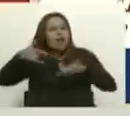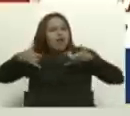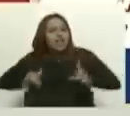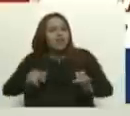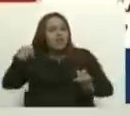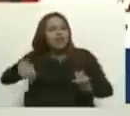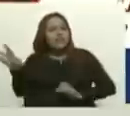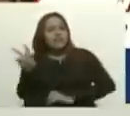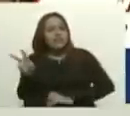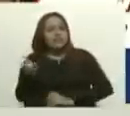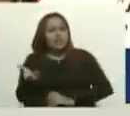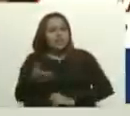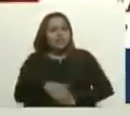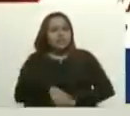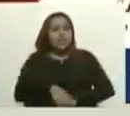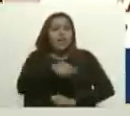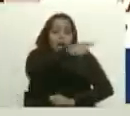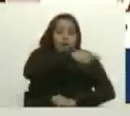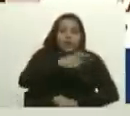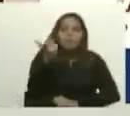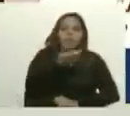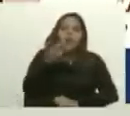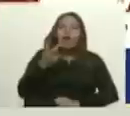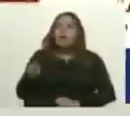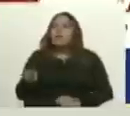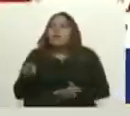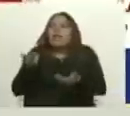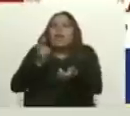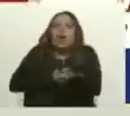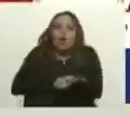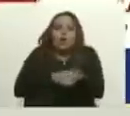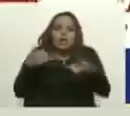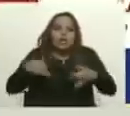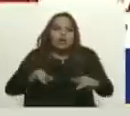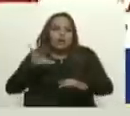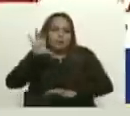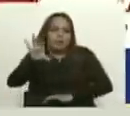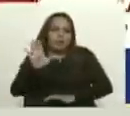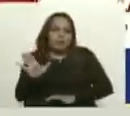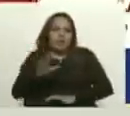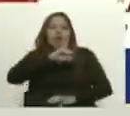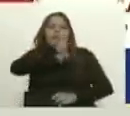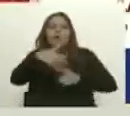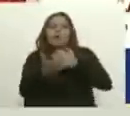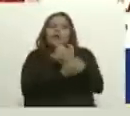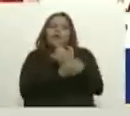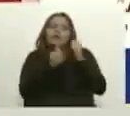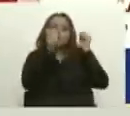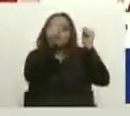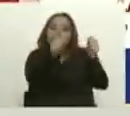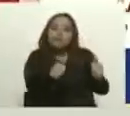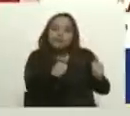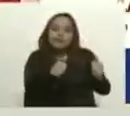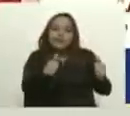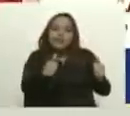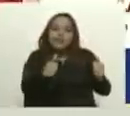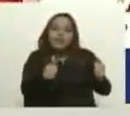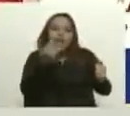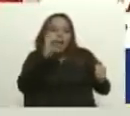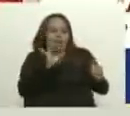patria. Y ellos buscaron al peor de los hijos de esta patria, Juan Guaidó. Y se lo encontraron a su